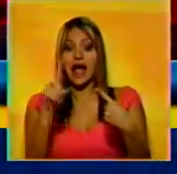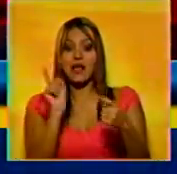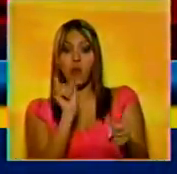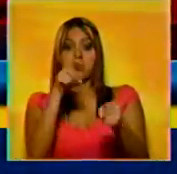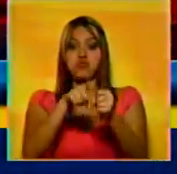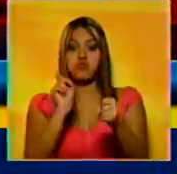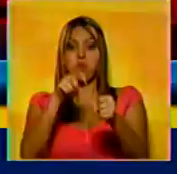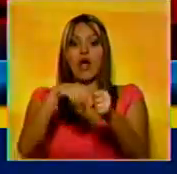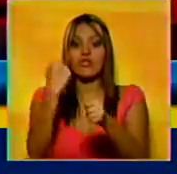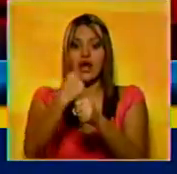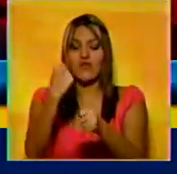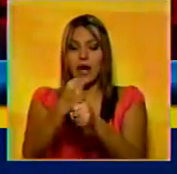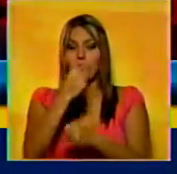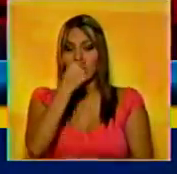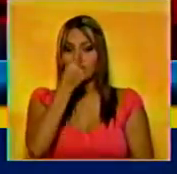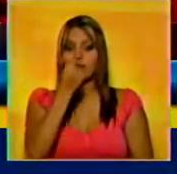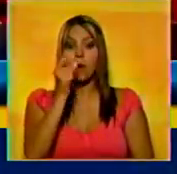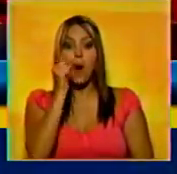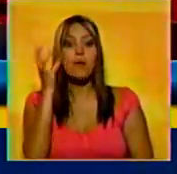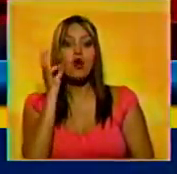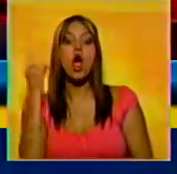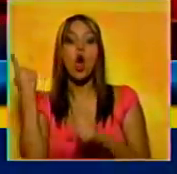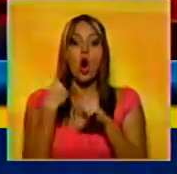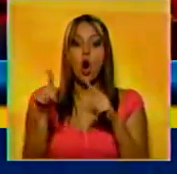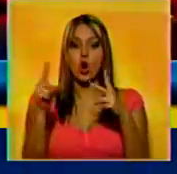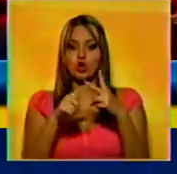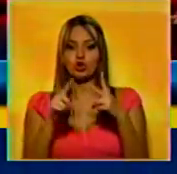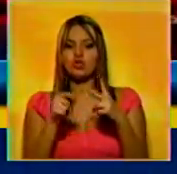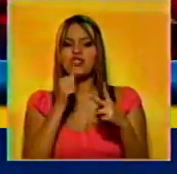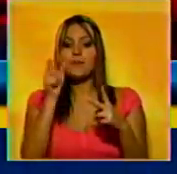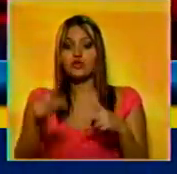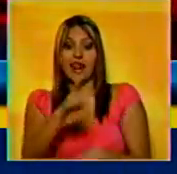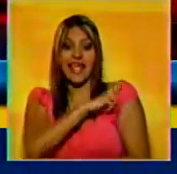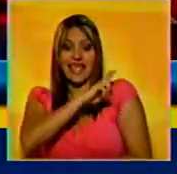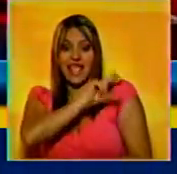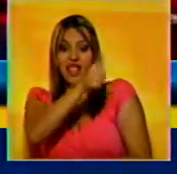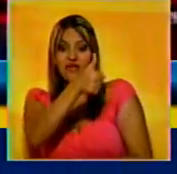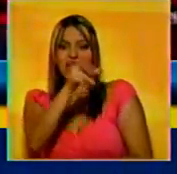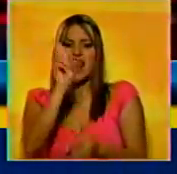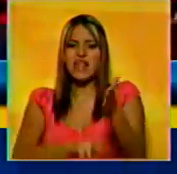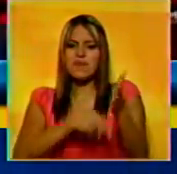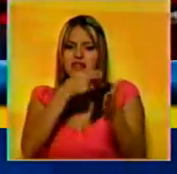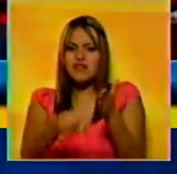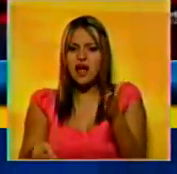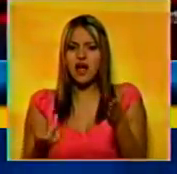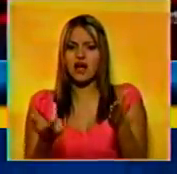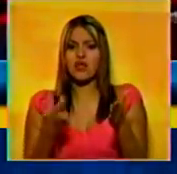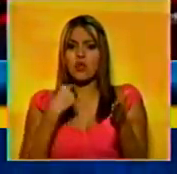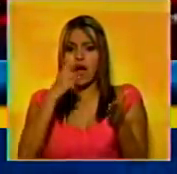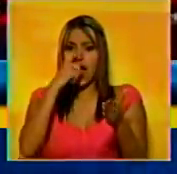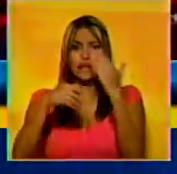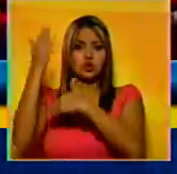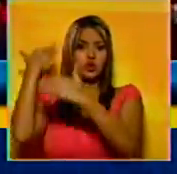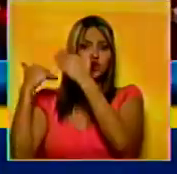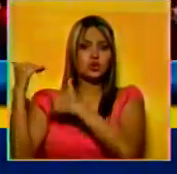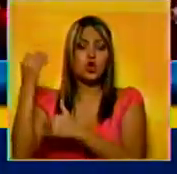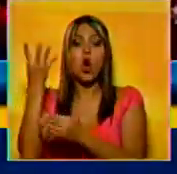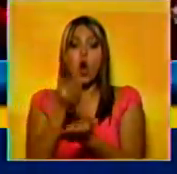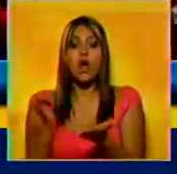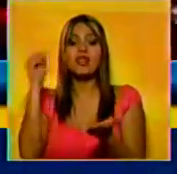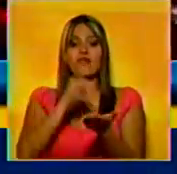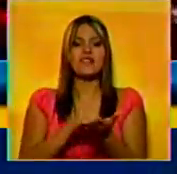trabajadores y a la trabajadora y el otro el de los patrones el que nos eliminó por largos años grandes